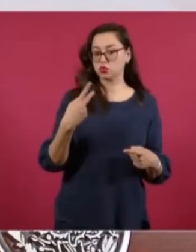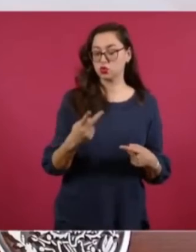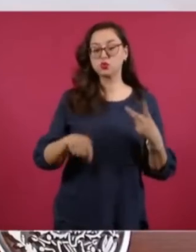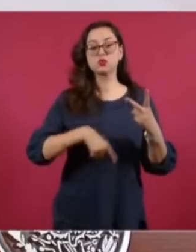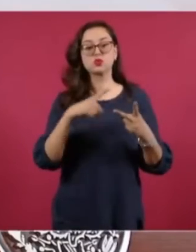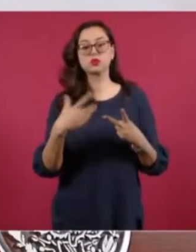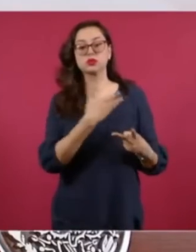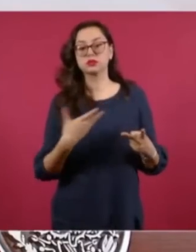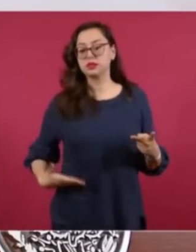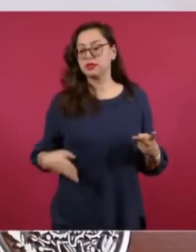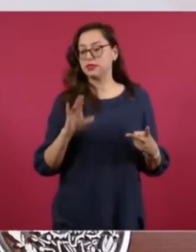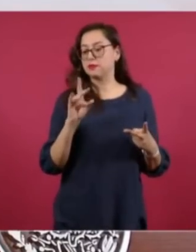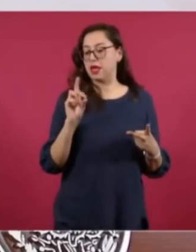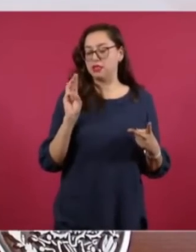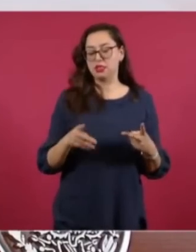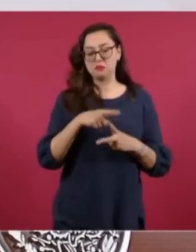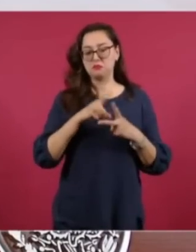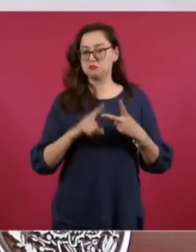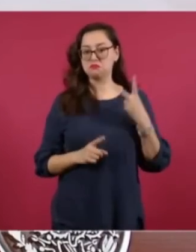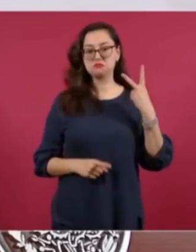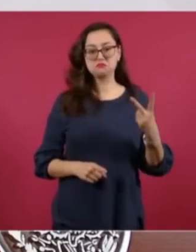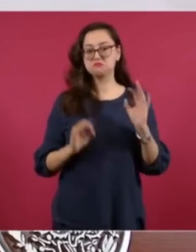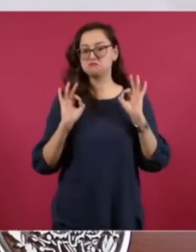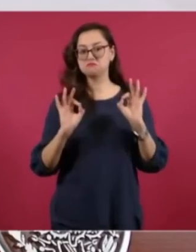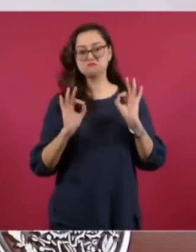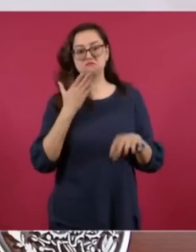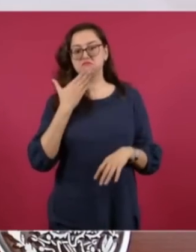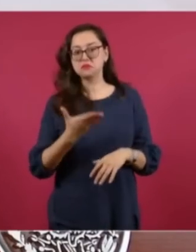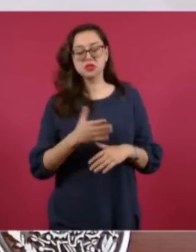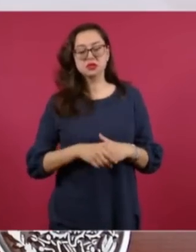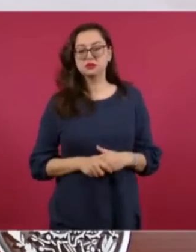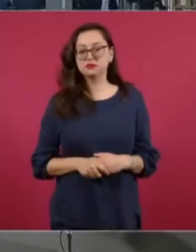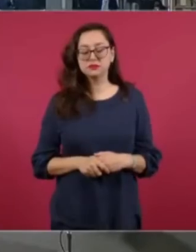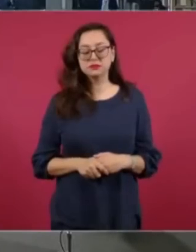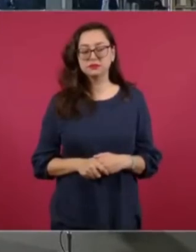gobierno del presidente Biden. Muy buena relación.